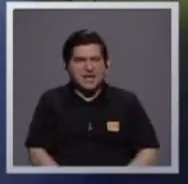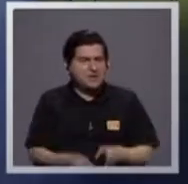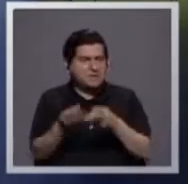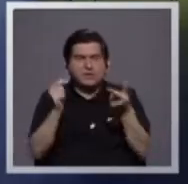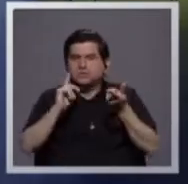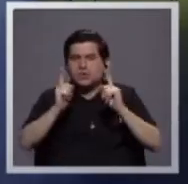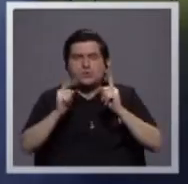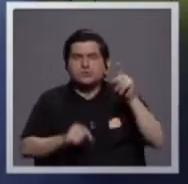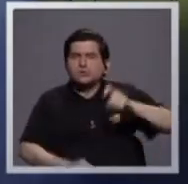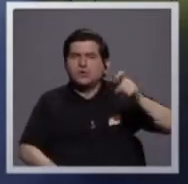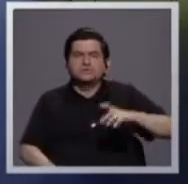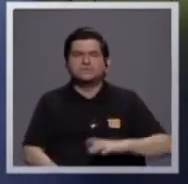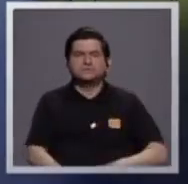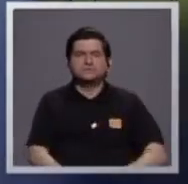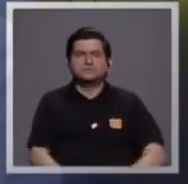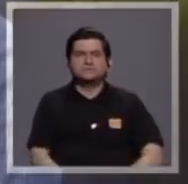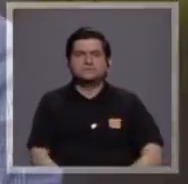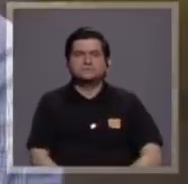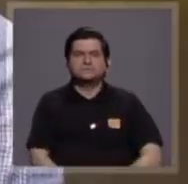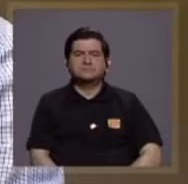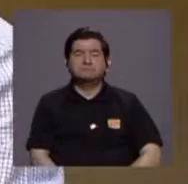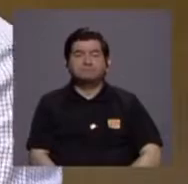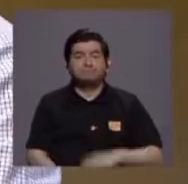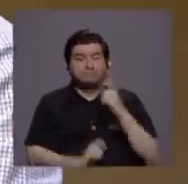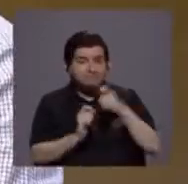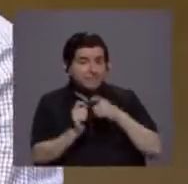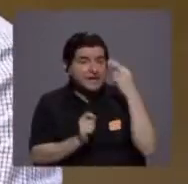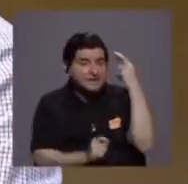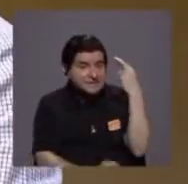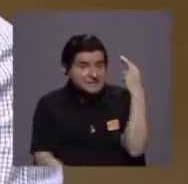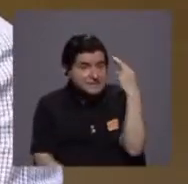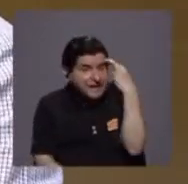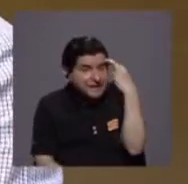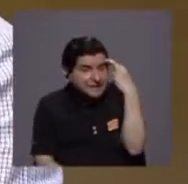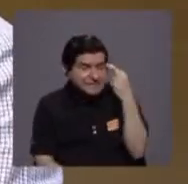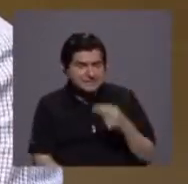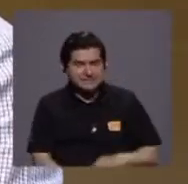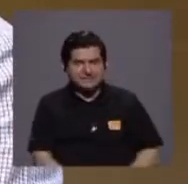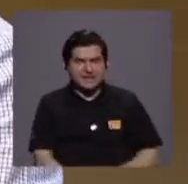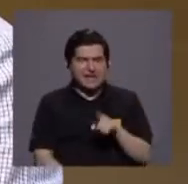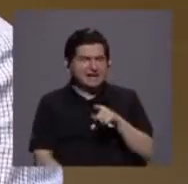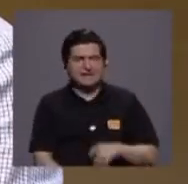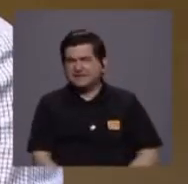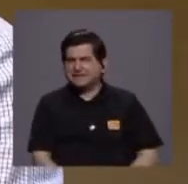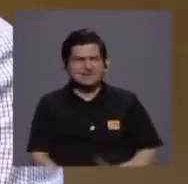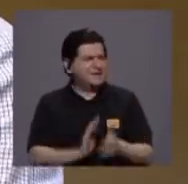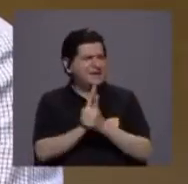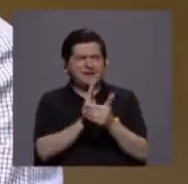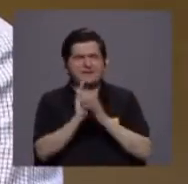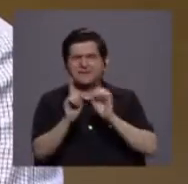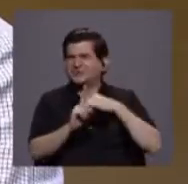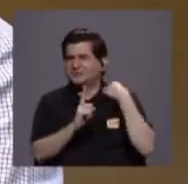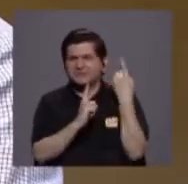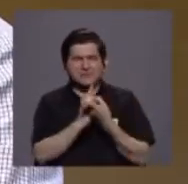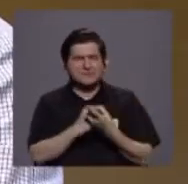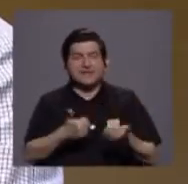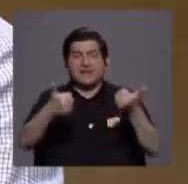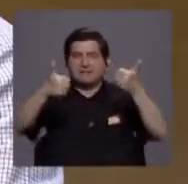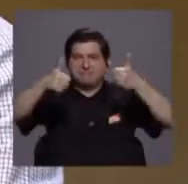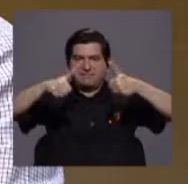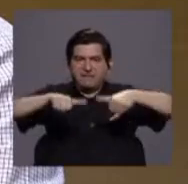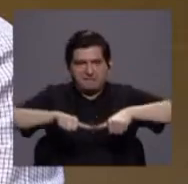¿verdad? Y entonces, precisamente por eso, ¿verdad? Ante esa incapacidad que tenemos como sociedad para tomar